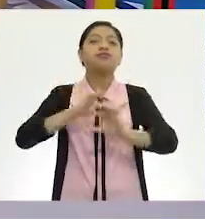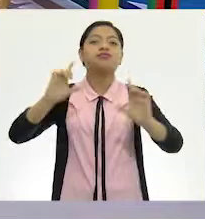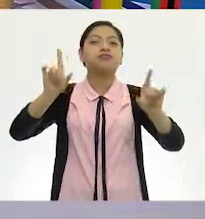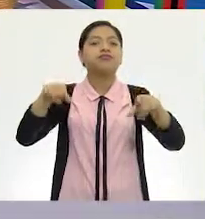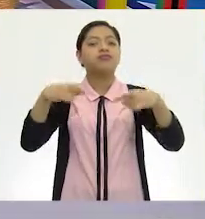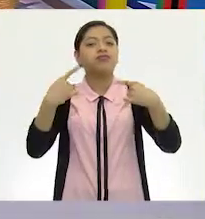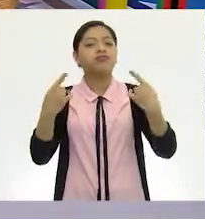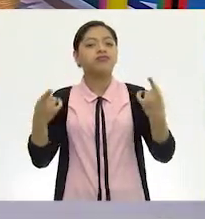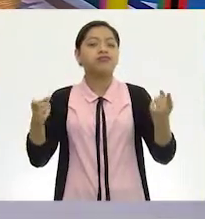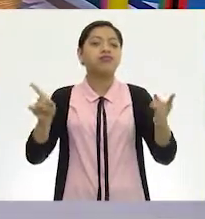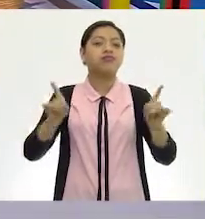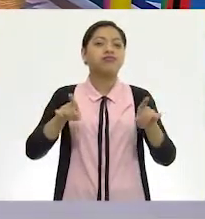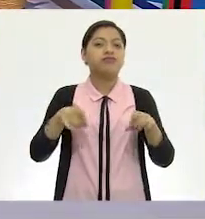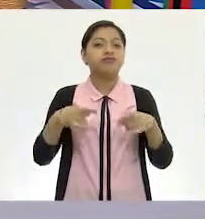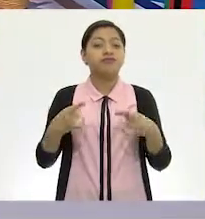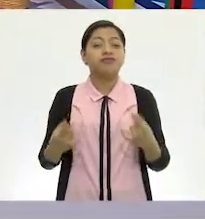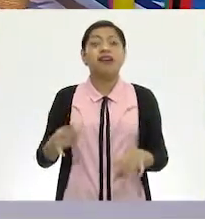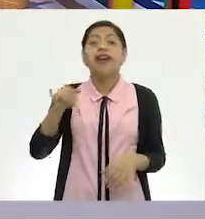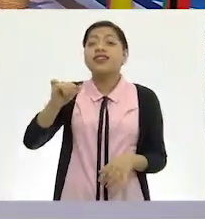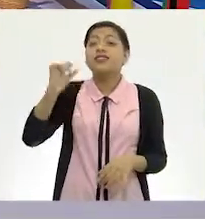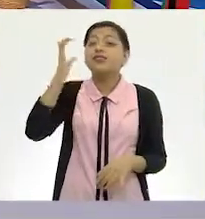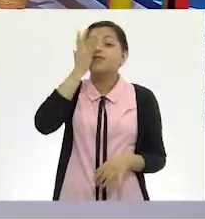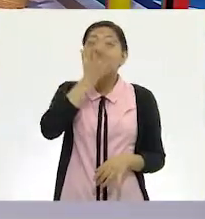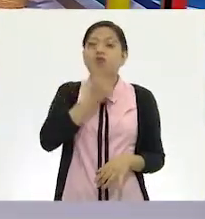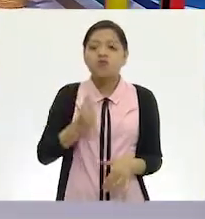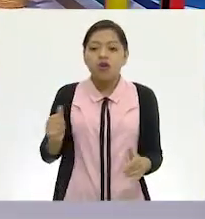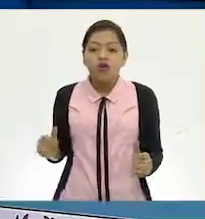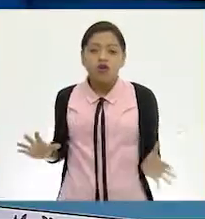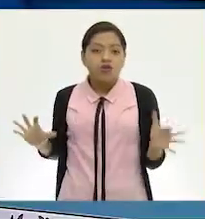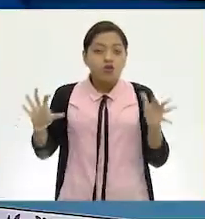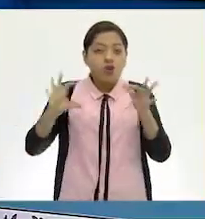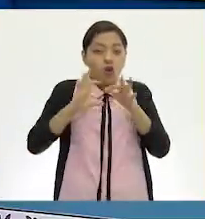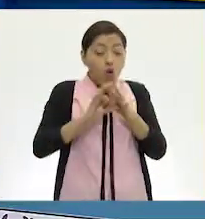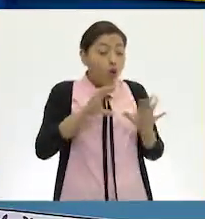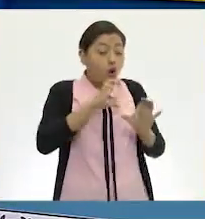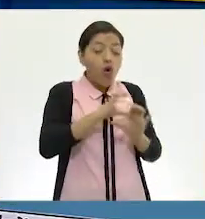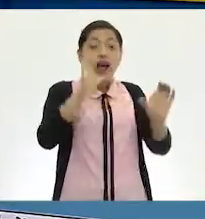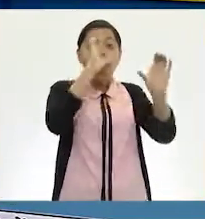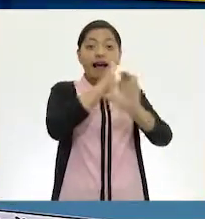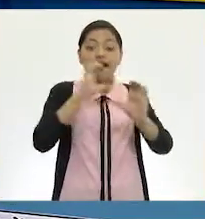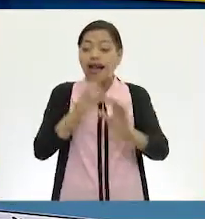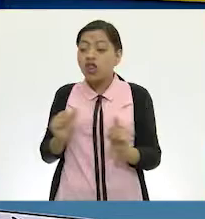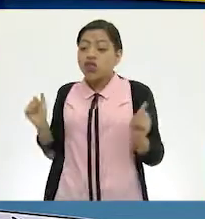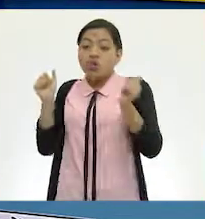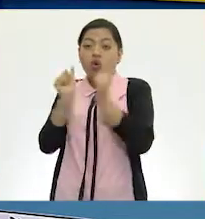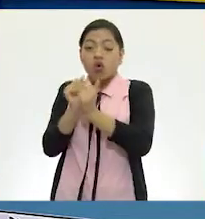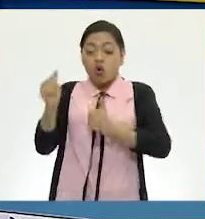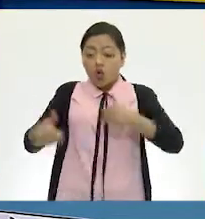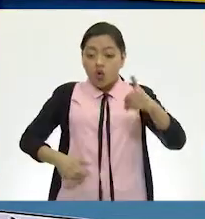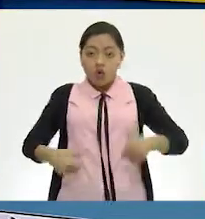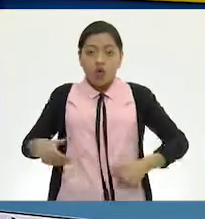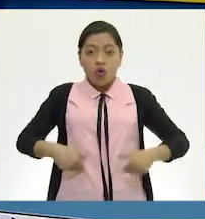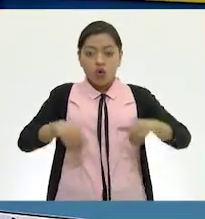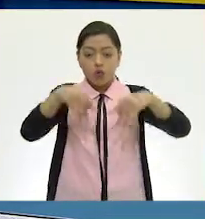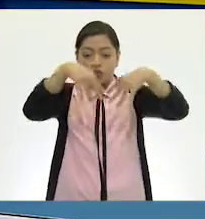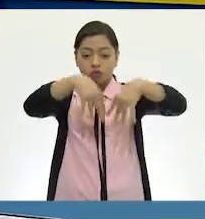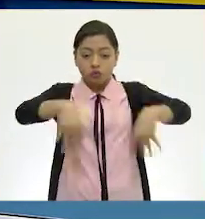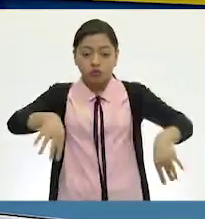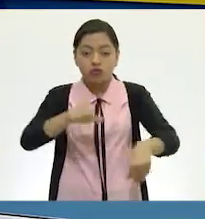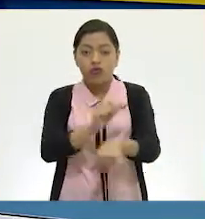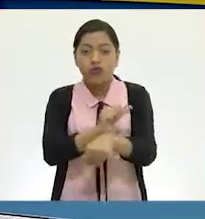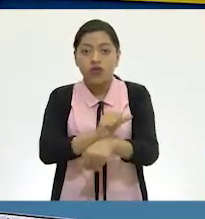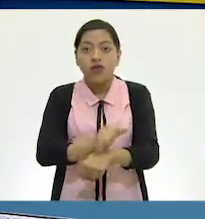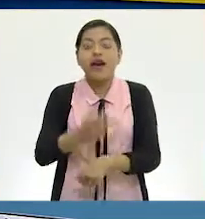Exacto. También porque combina el canto con la actuación y mucho de la narrativa está en las